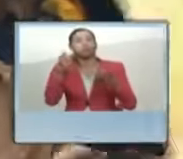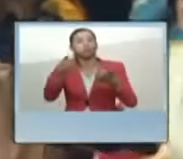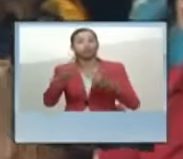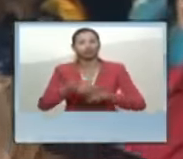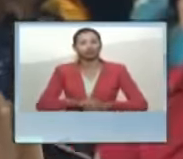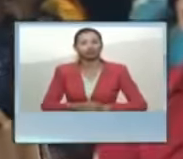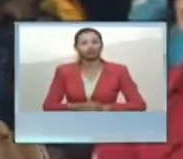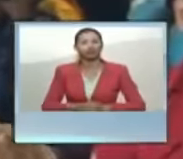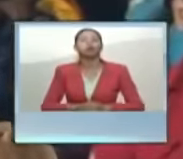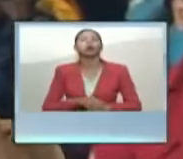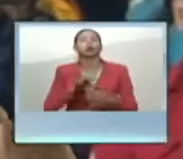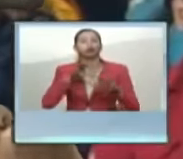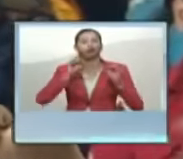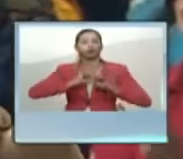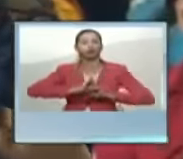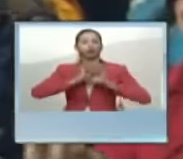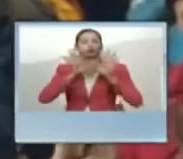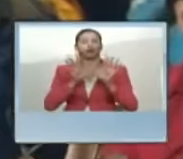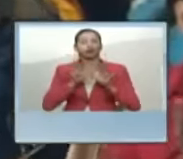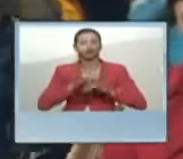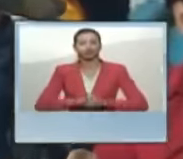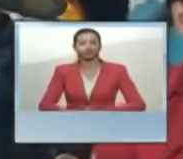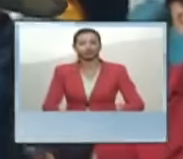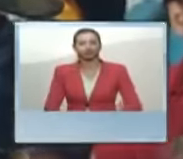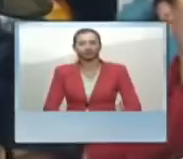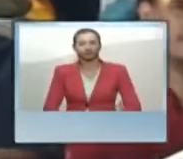empezó con buen pie entendiendo ese concepto.